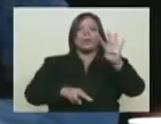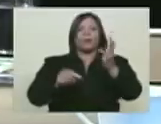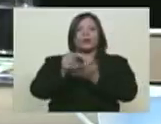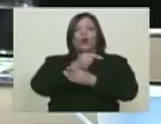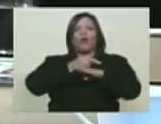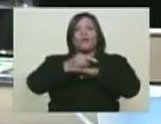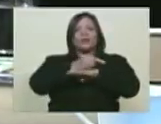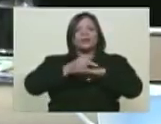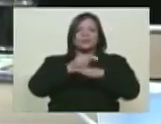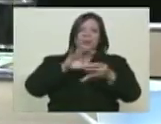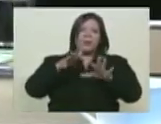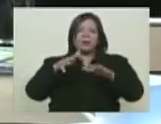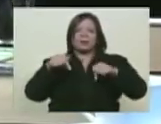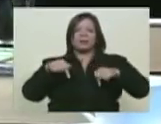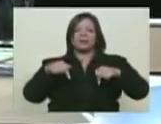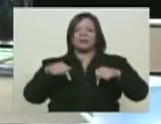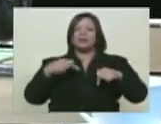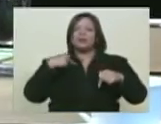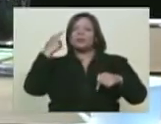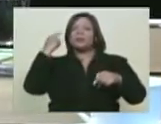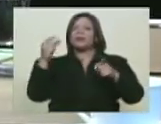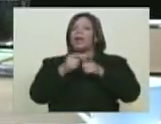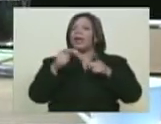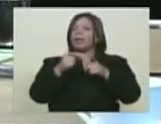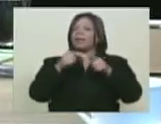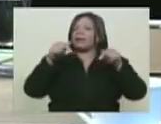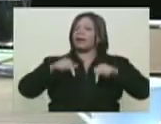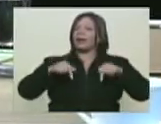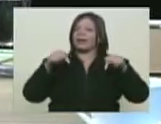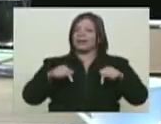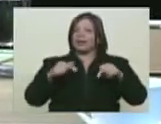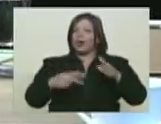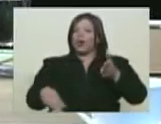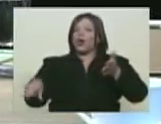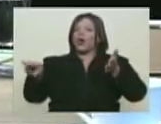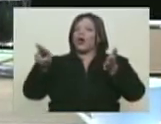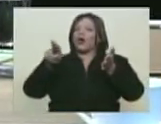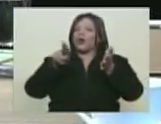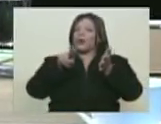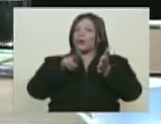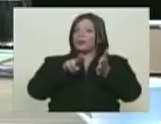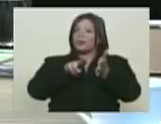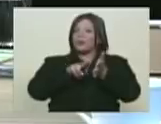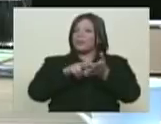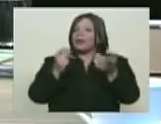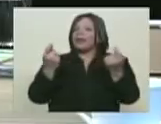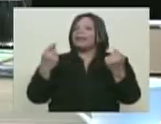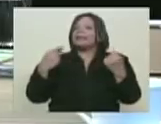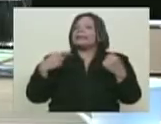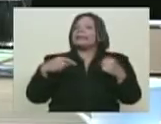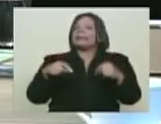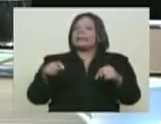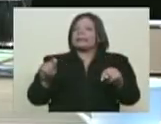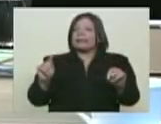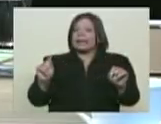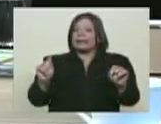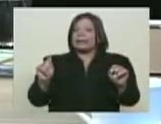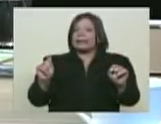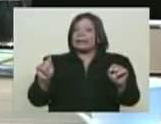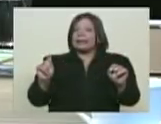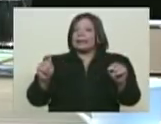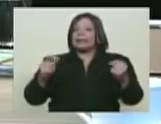Yo creo que lo que pasa con los adecos aquí es que están volviéndose o tratando de jugar con la idea de la